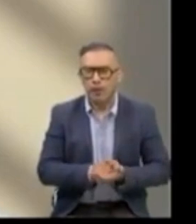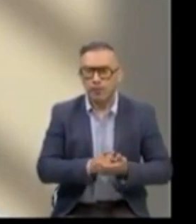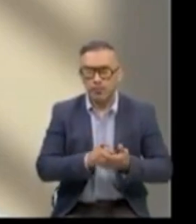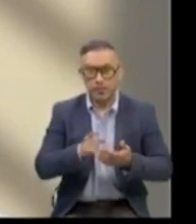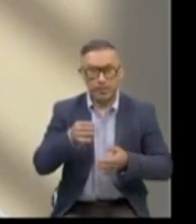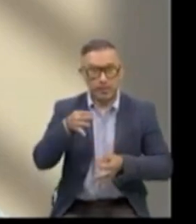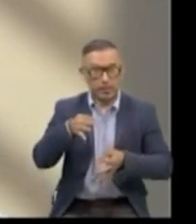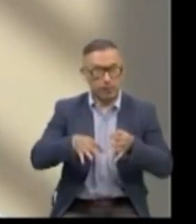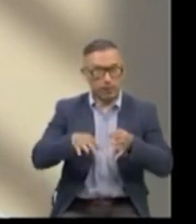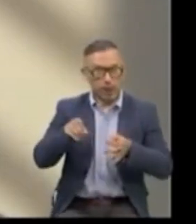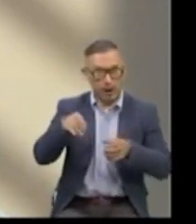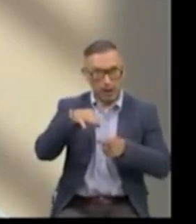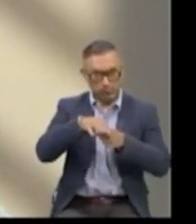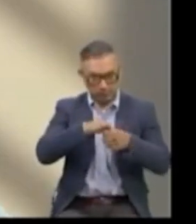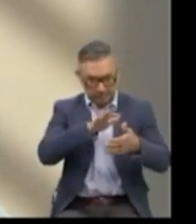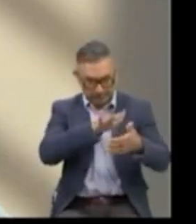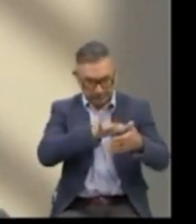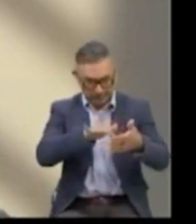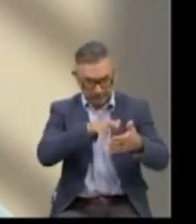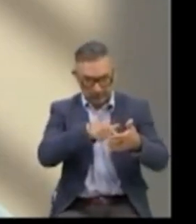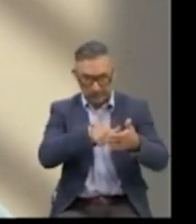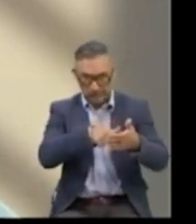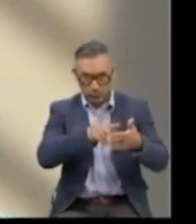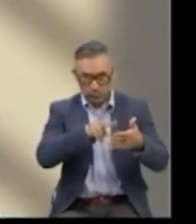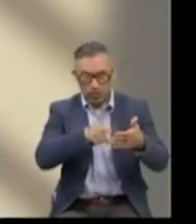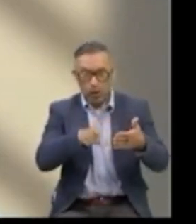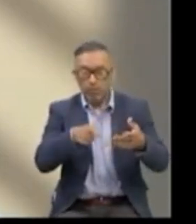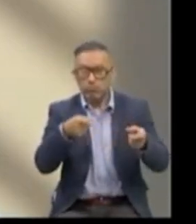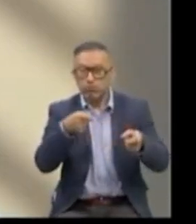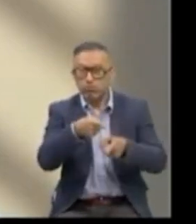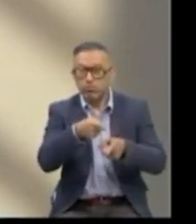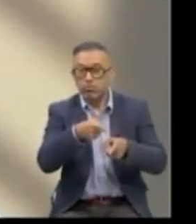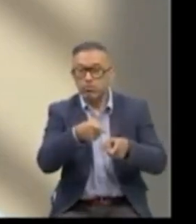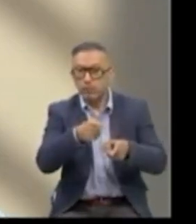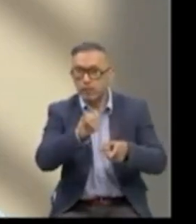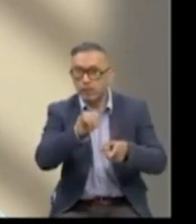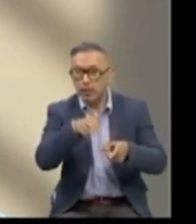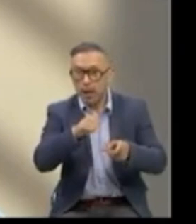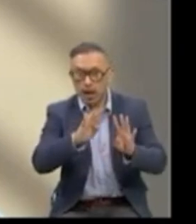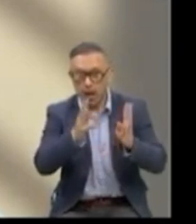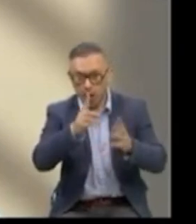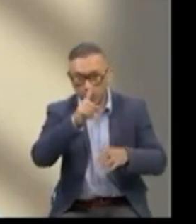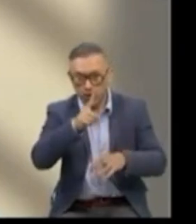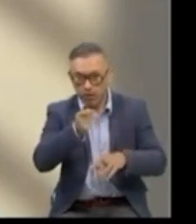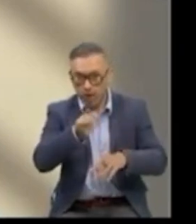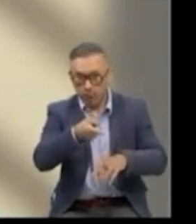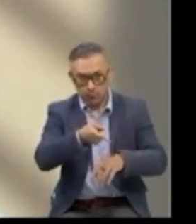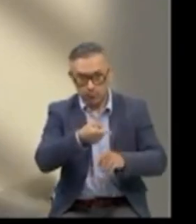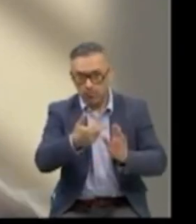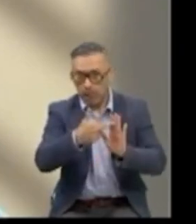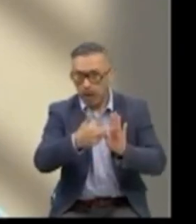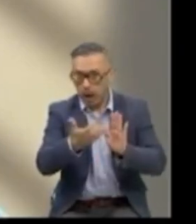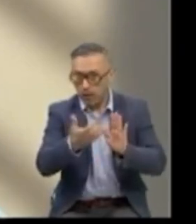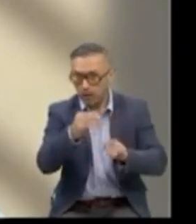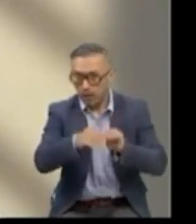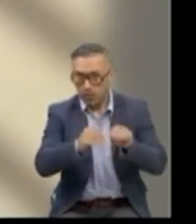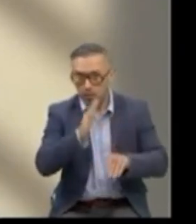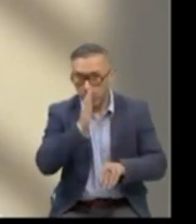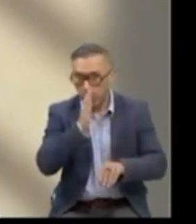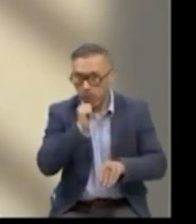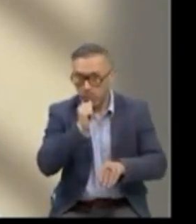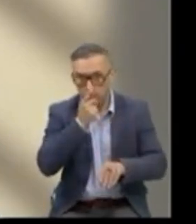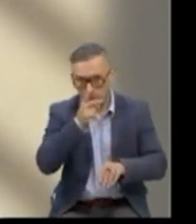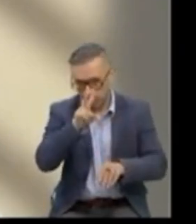tema. Y dos, desconozco, pero supongo que hay un problema en la negociación, en el acercamiento. Cuando tú presides